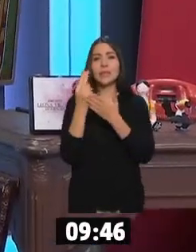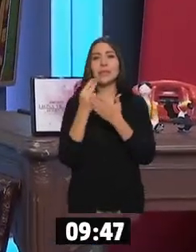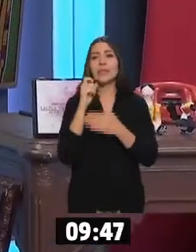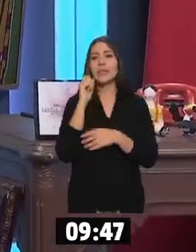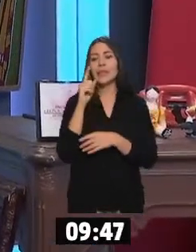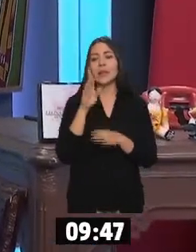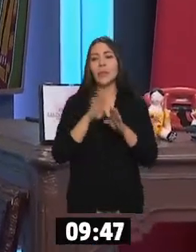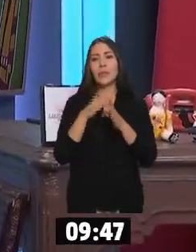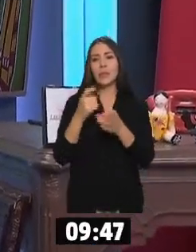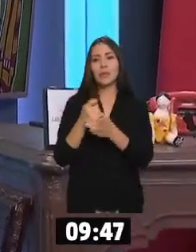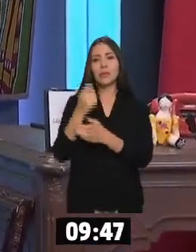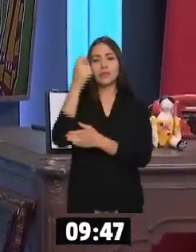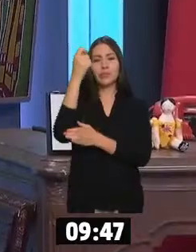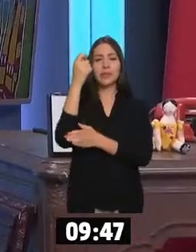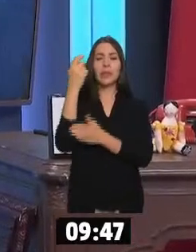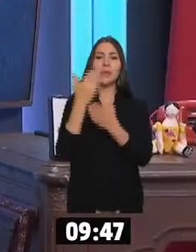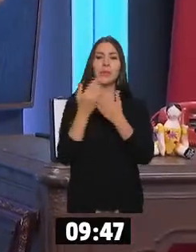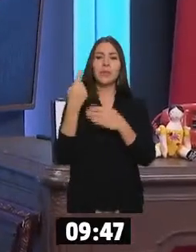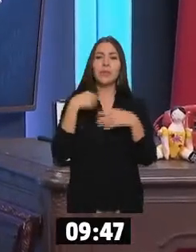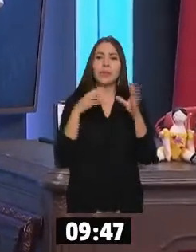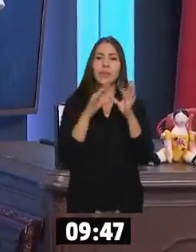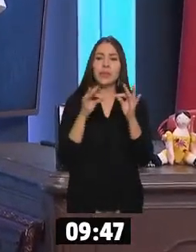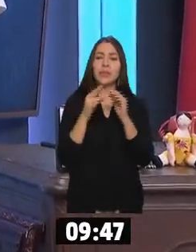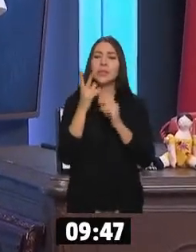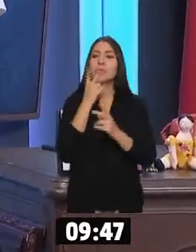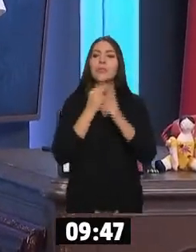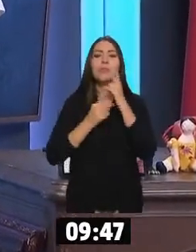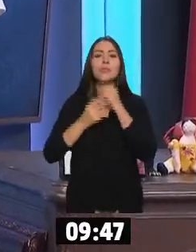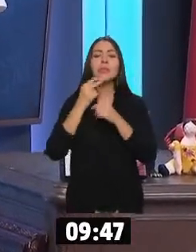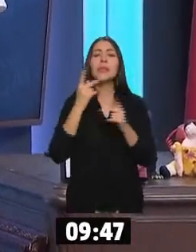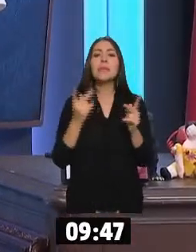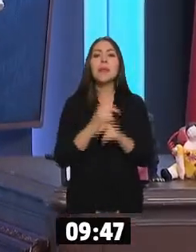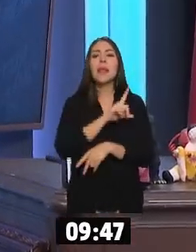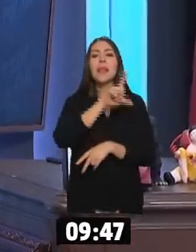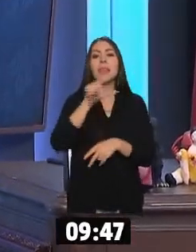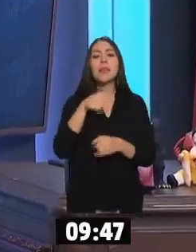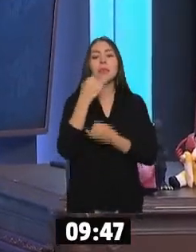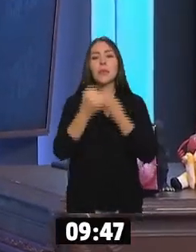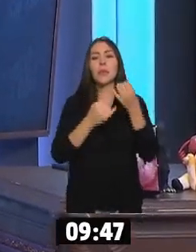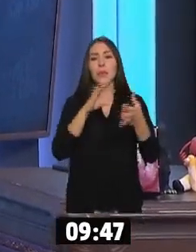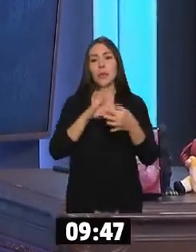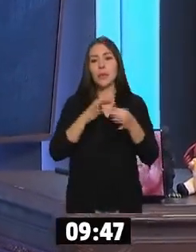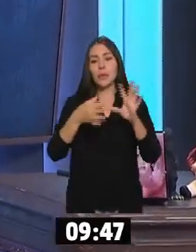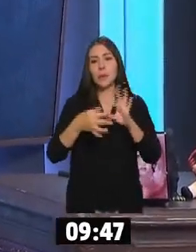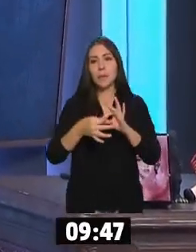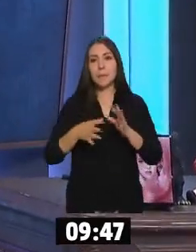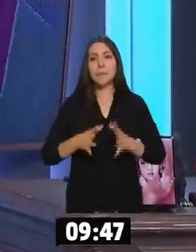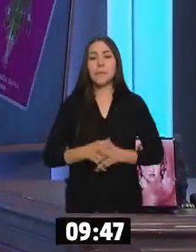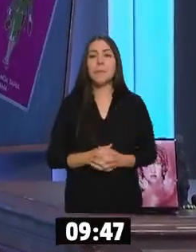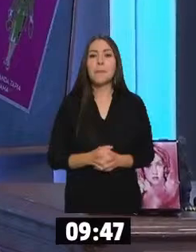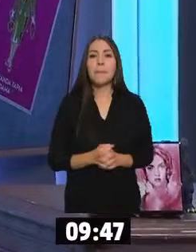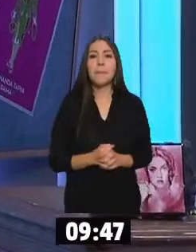llama olímpica para platicarnos de todo el chisme postolímpico? Y ahora